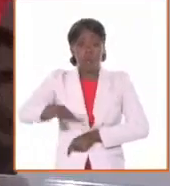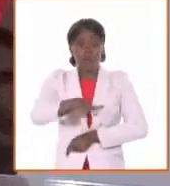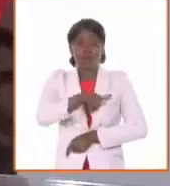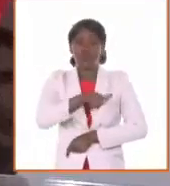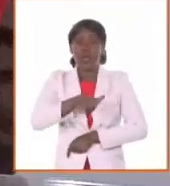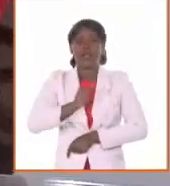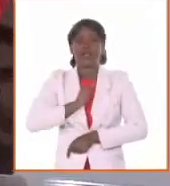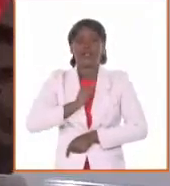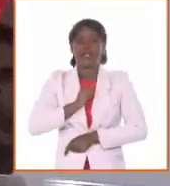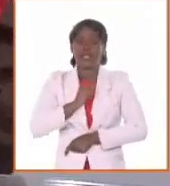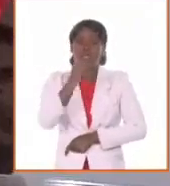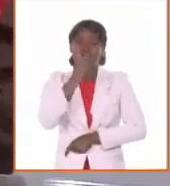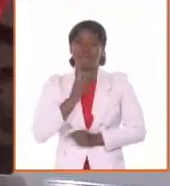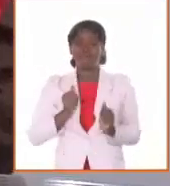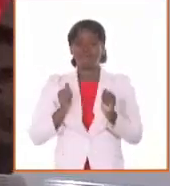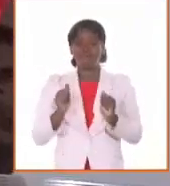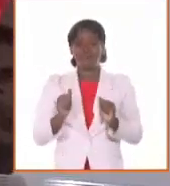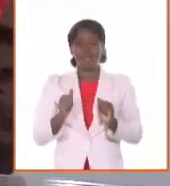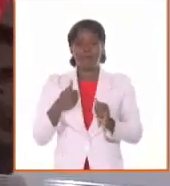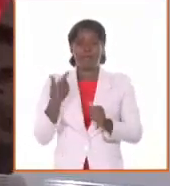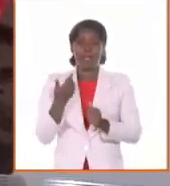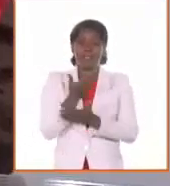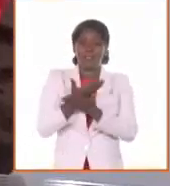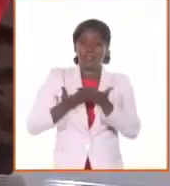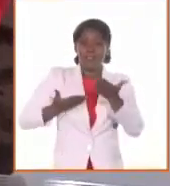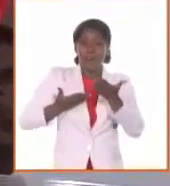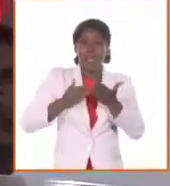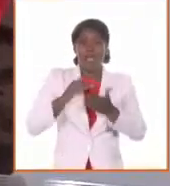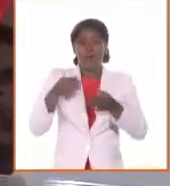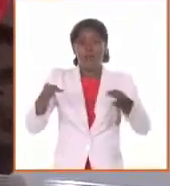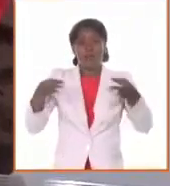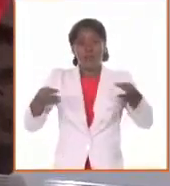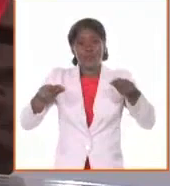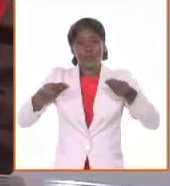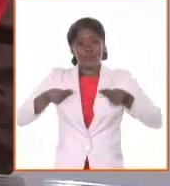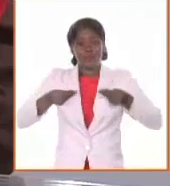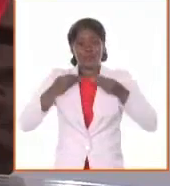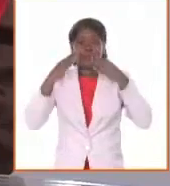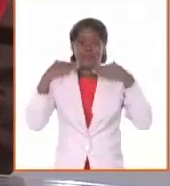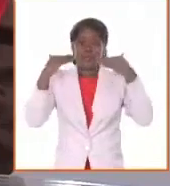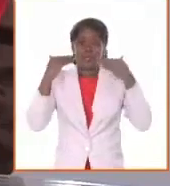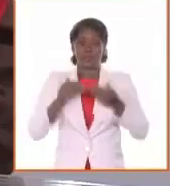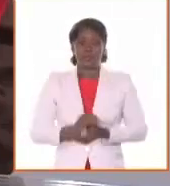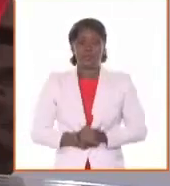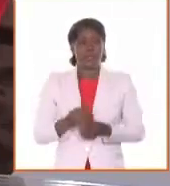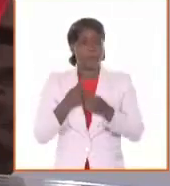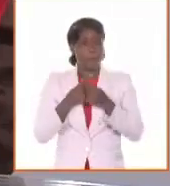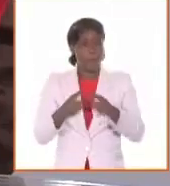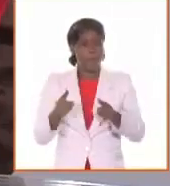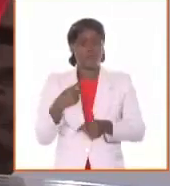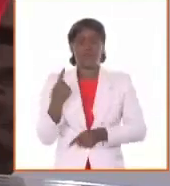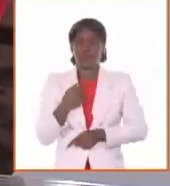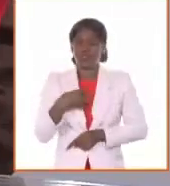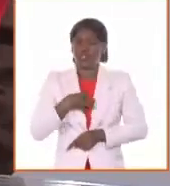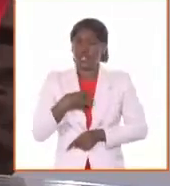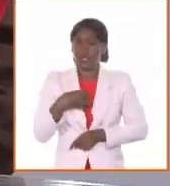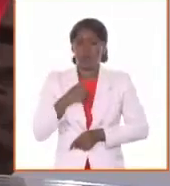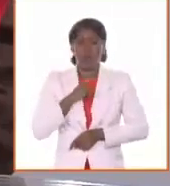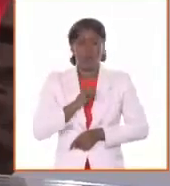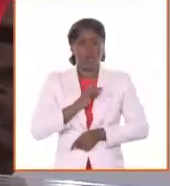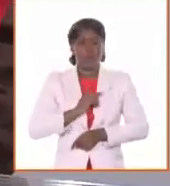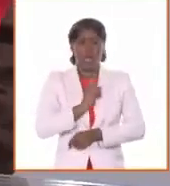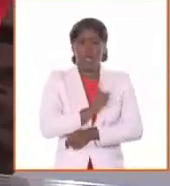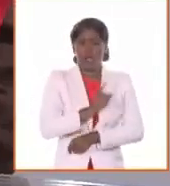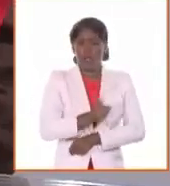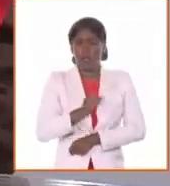servicio Nosotros también hemos identificado Randy que es importante los directores municipales de Justicia nuestro se tienen que implicar más en